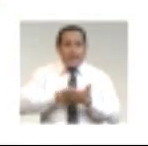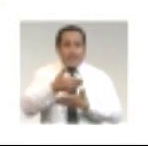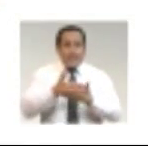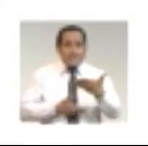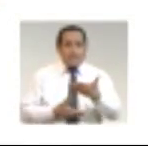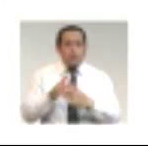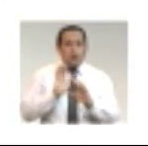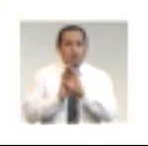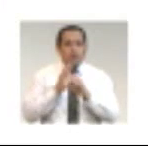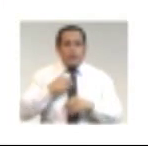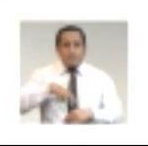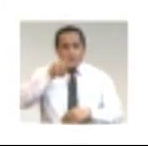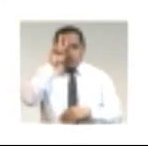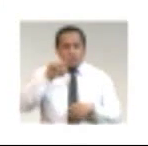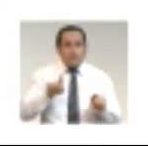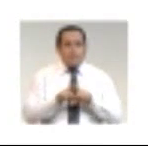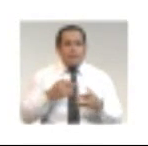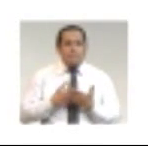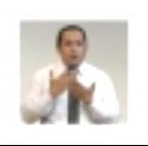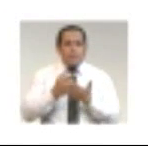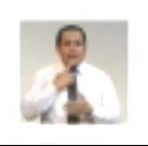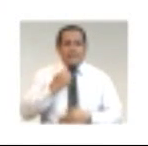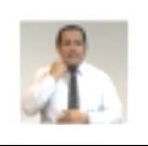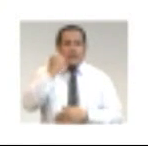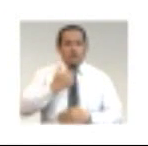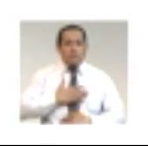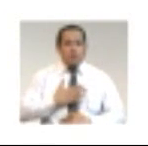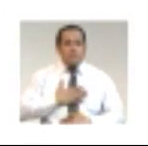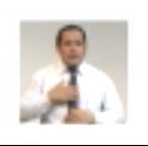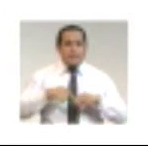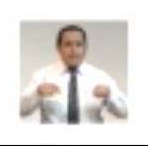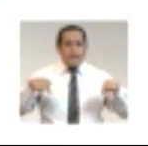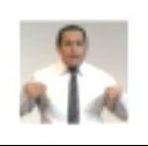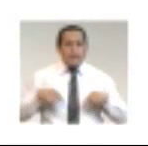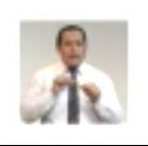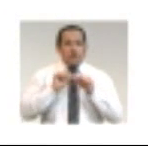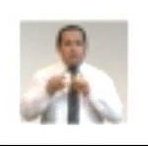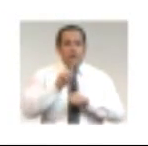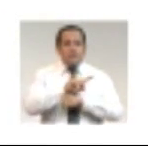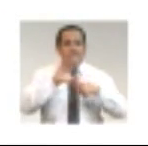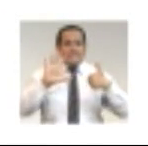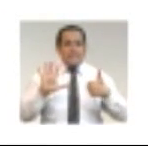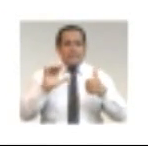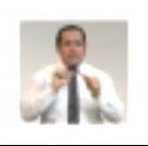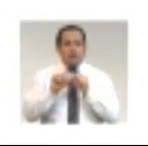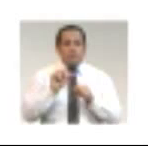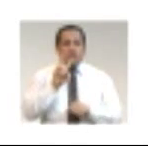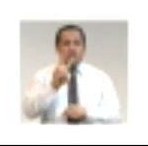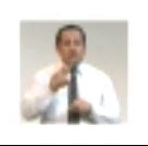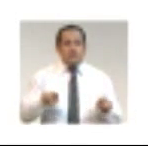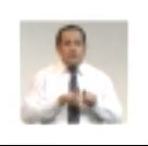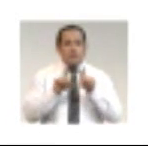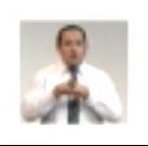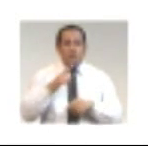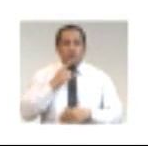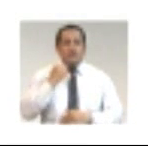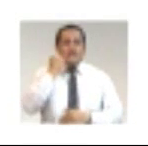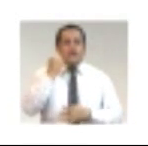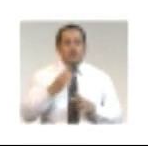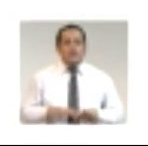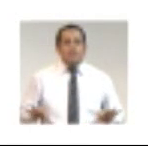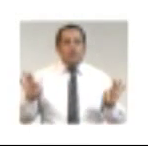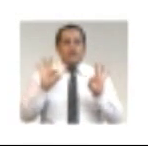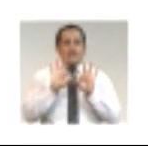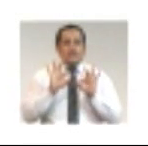la Constitución Política del Perú, ampara el derecho a la propiedad en el numeral 16 del artículo 2 como